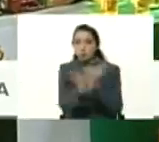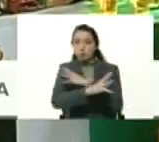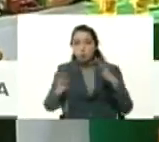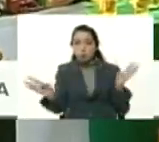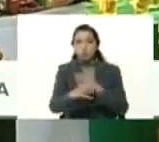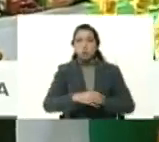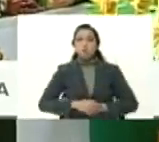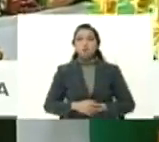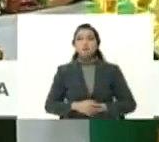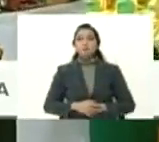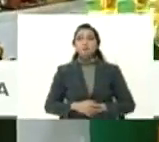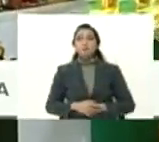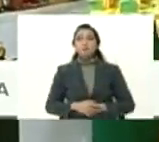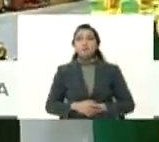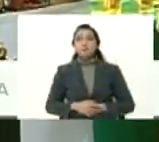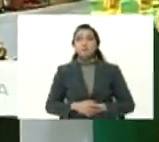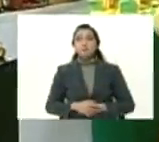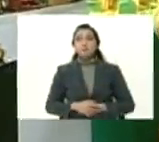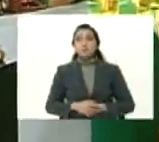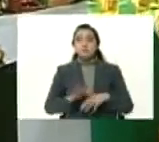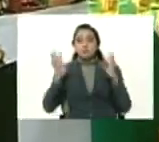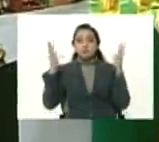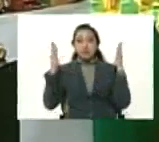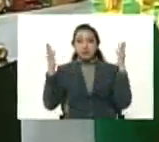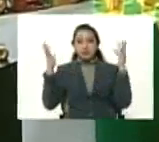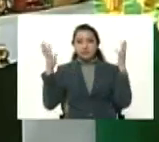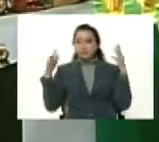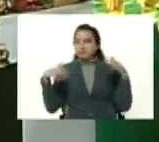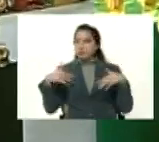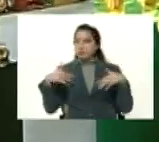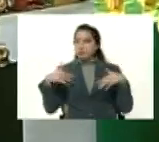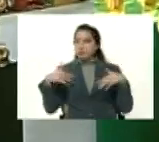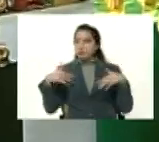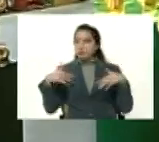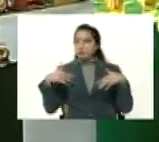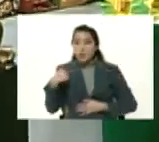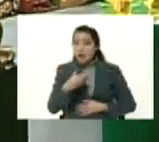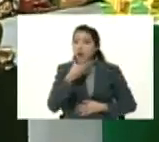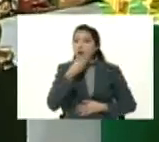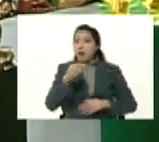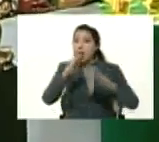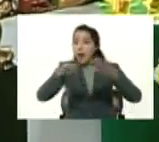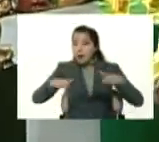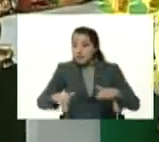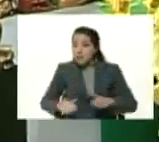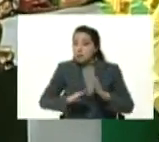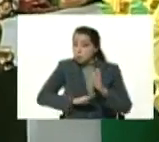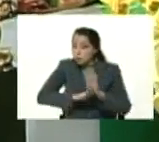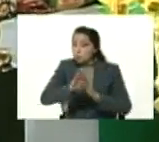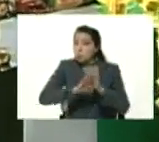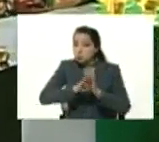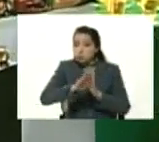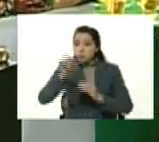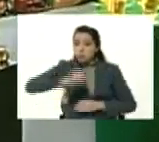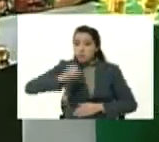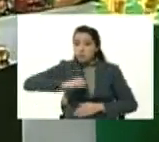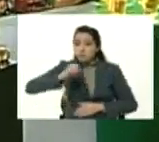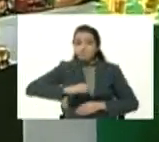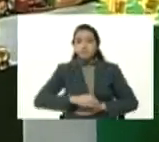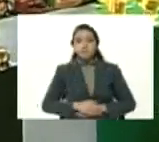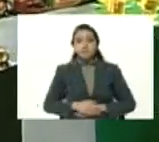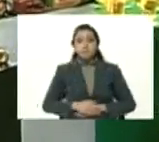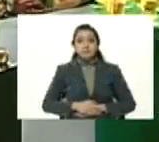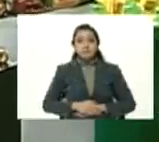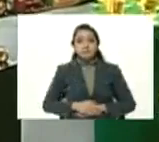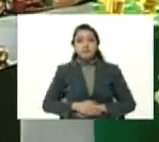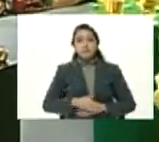señor. Va a ser, se emociona, mira, las navidades de crecimiento económico, y las